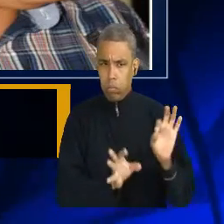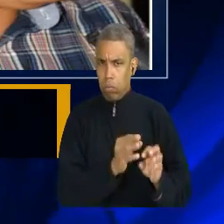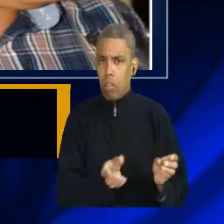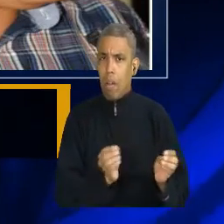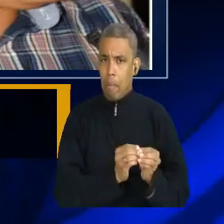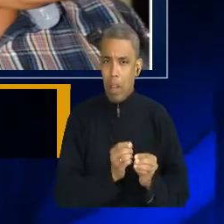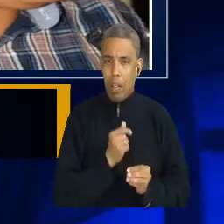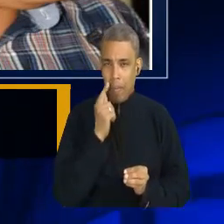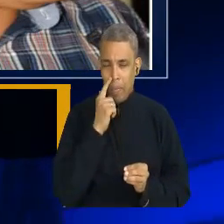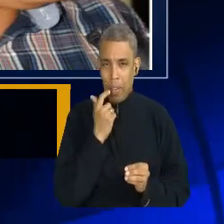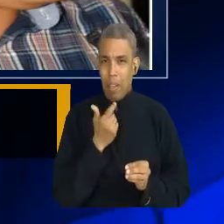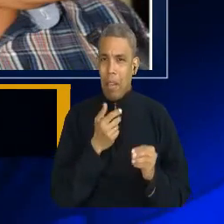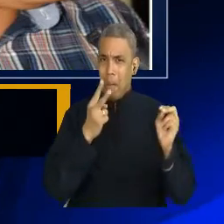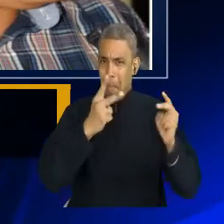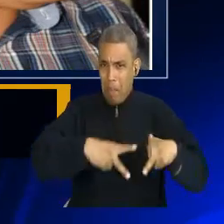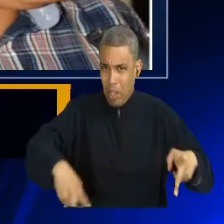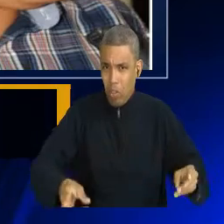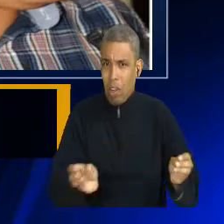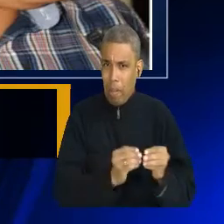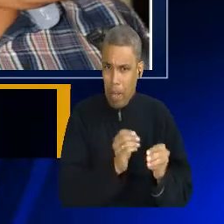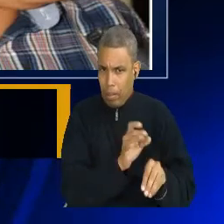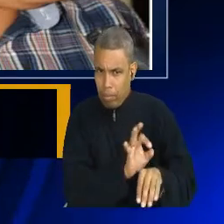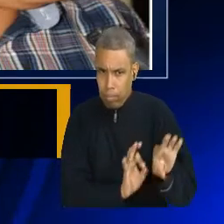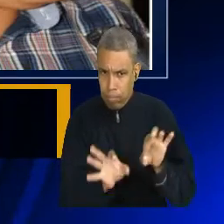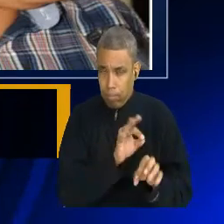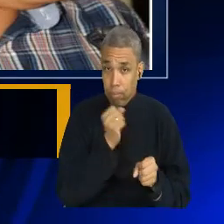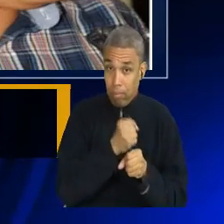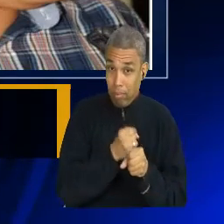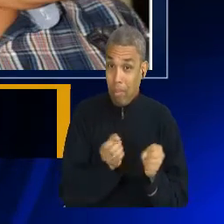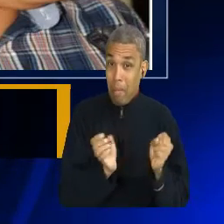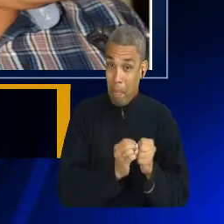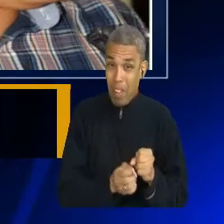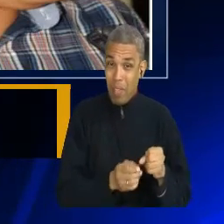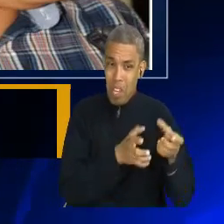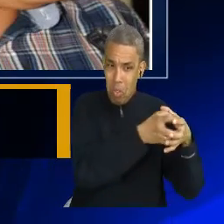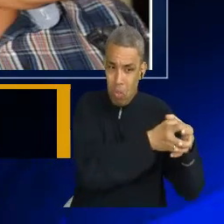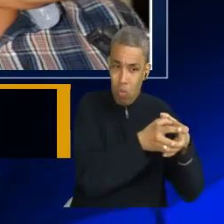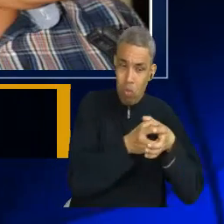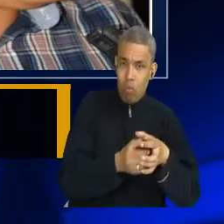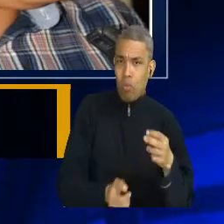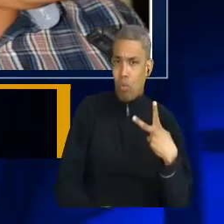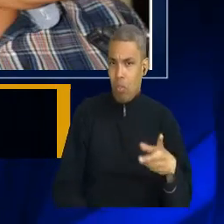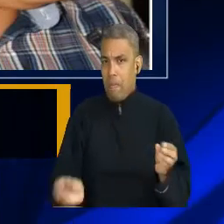2 cuadrillas más de trabajo. Por lo que está ahí la maquinaria, lo que está haciendo es alistando el terreno de